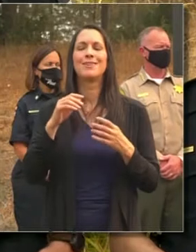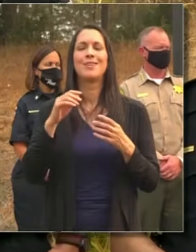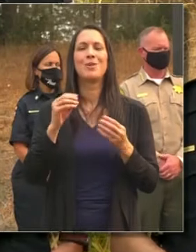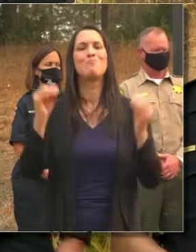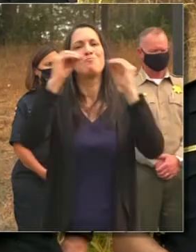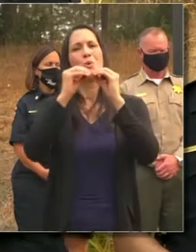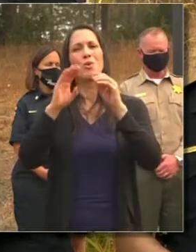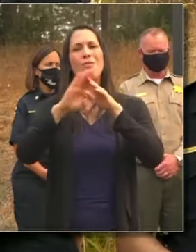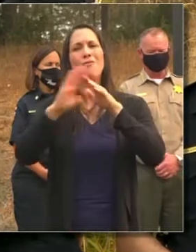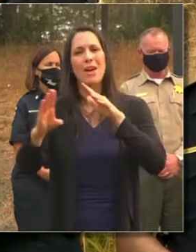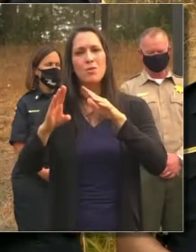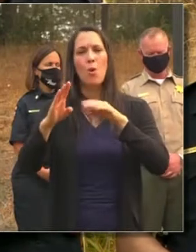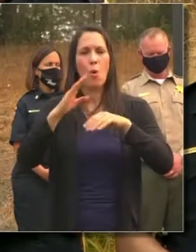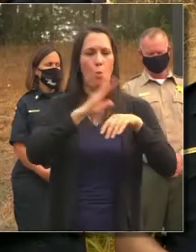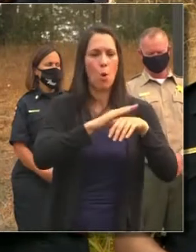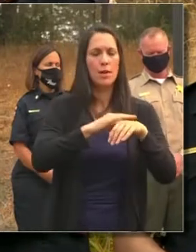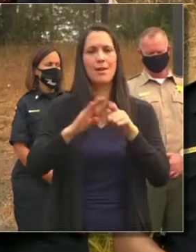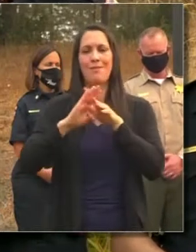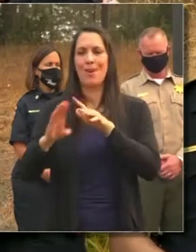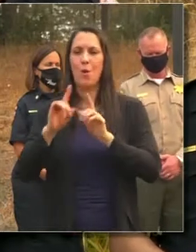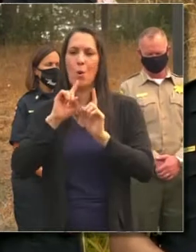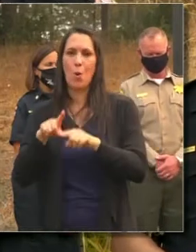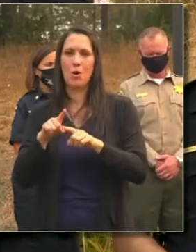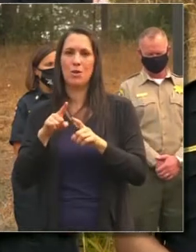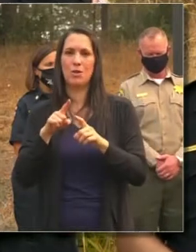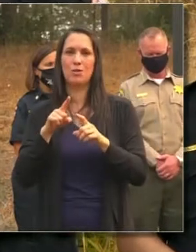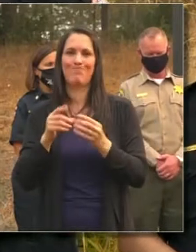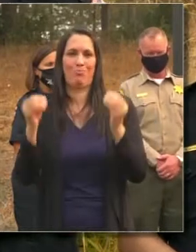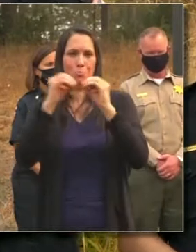las áreas de evacuación y de advertencias hoy